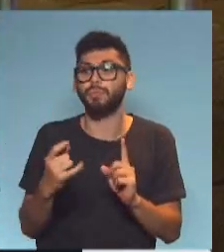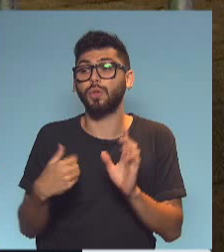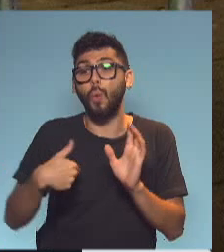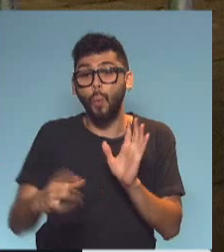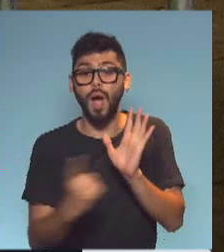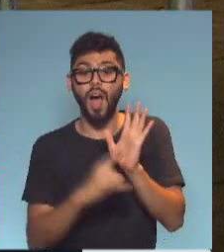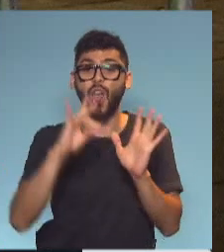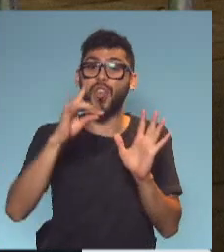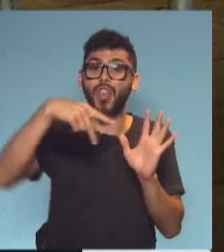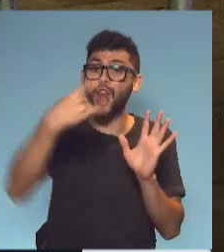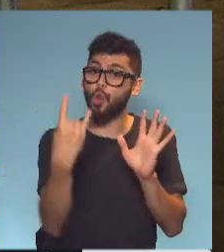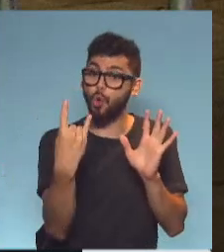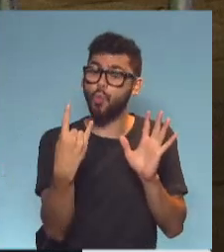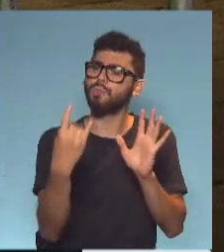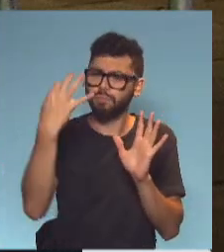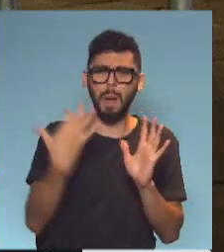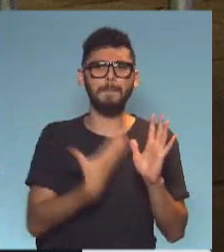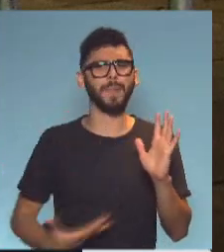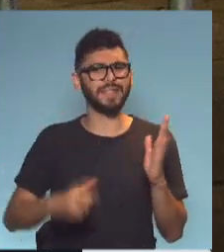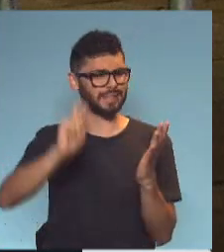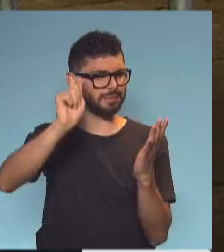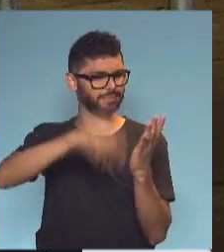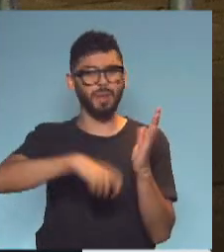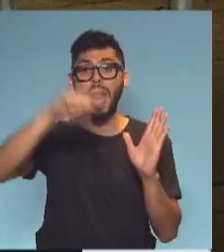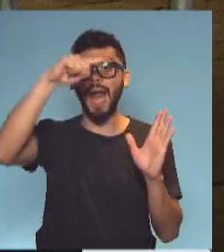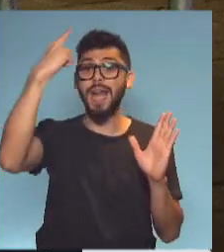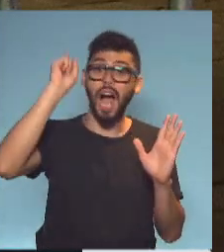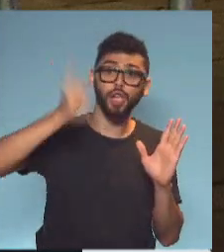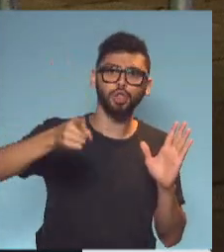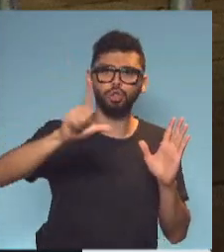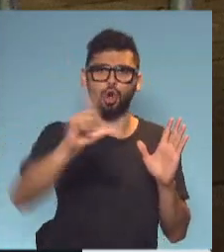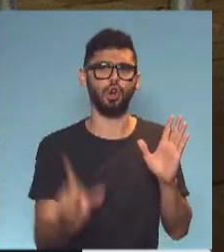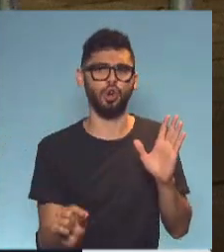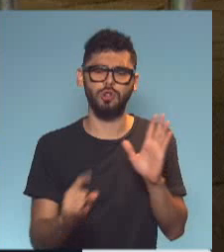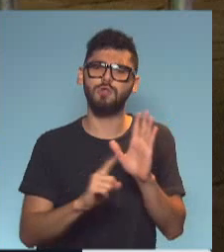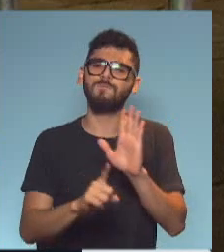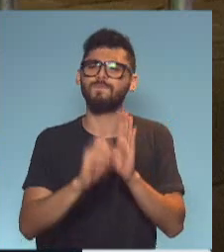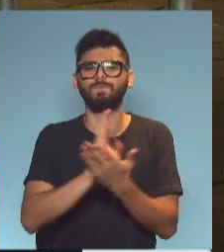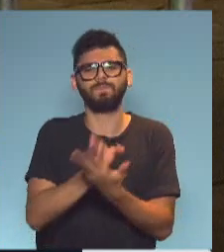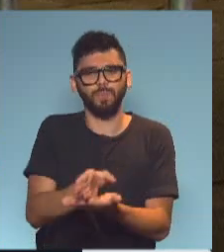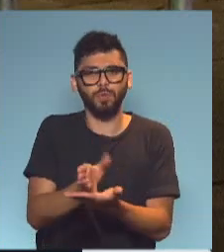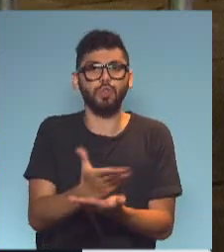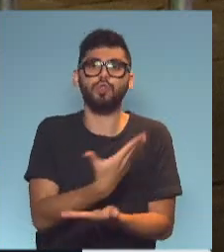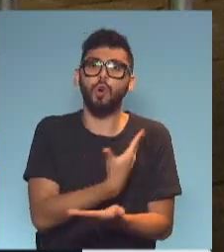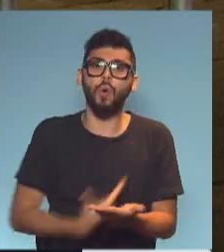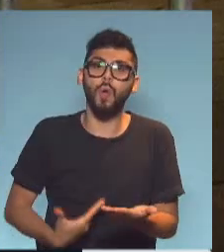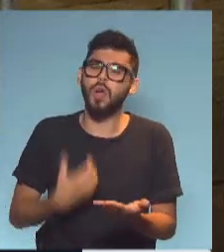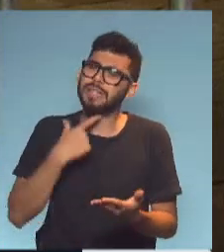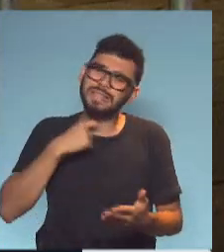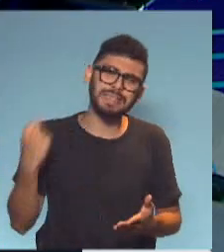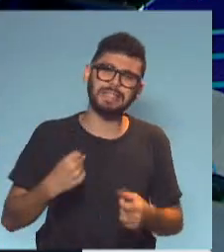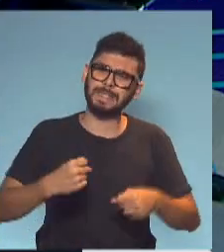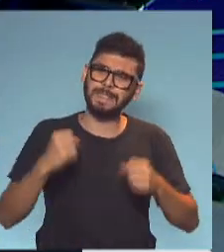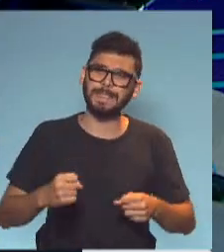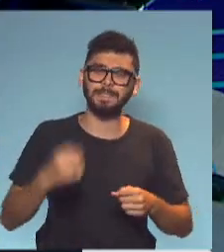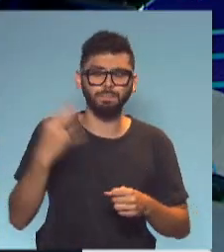del Poder Ejecutivo, firmado por el Presidente de la Nación, el que disponga la restricción. El gobierno pretende que sea a partir de la hora 22. Sí,